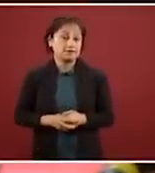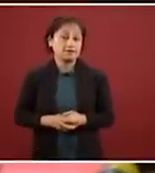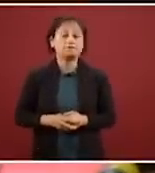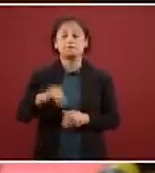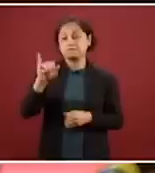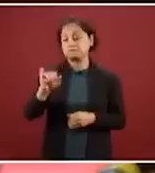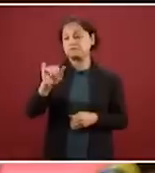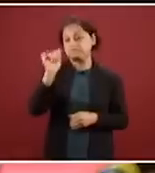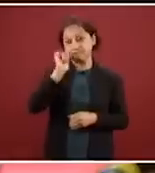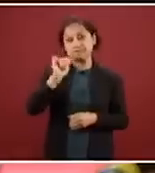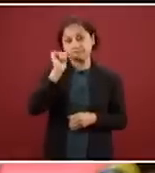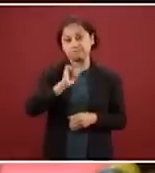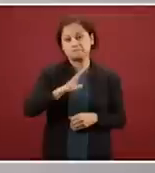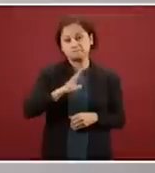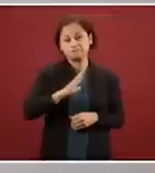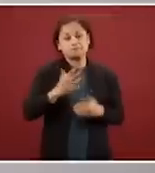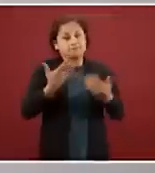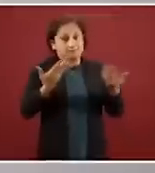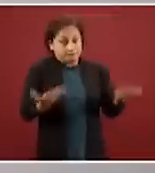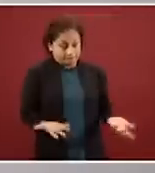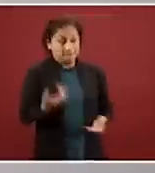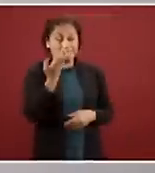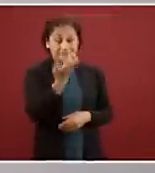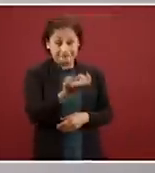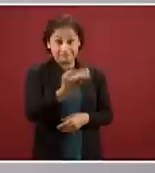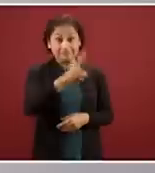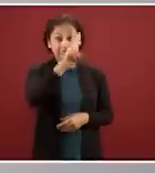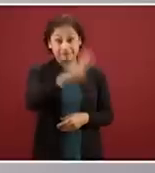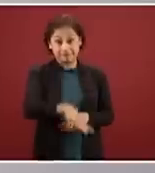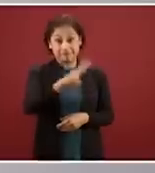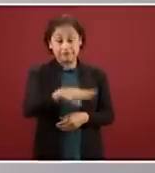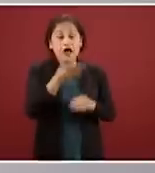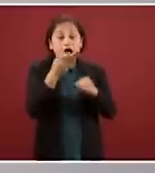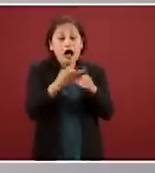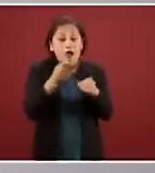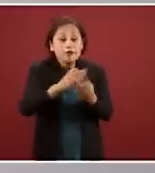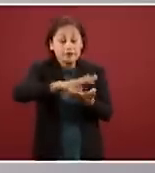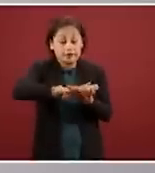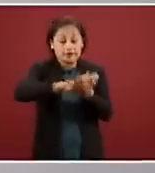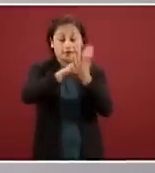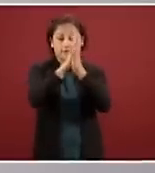Siempre ha existido. Sí, entonces es lamentable que habiendo un cambio,